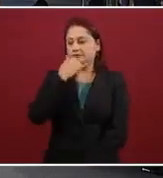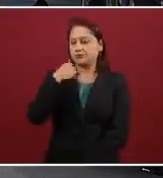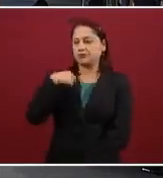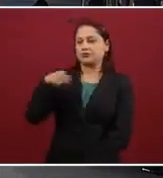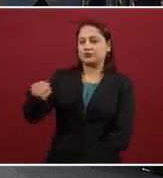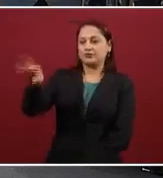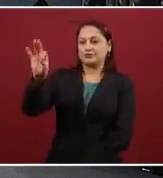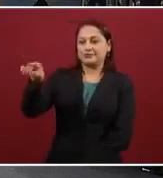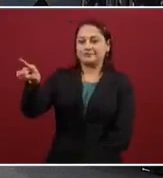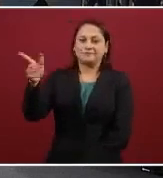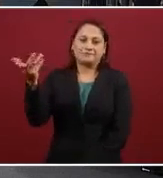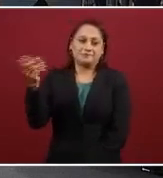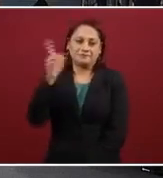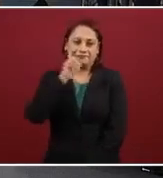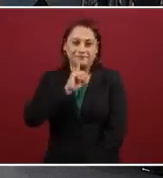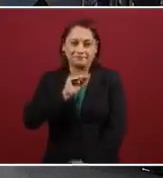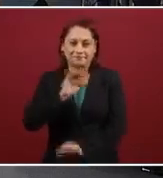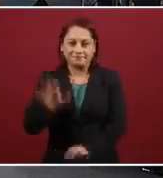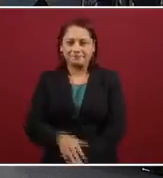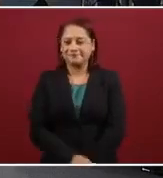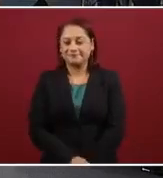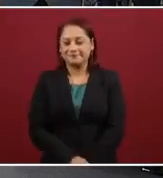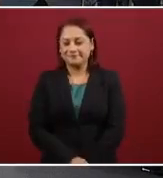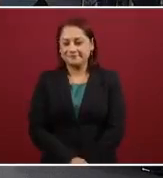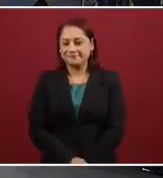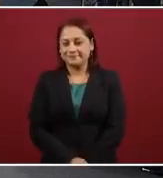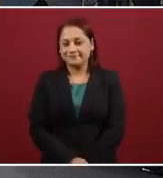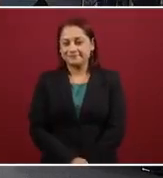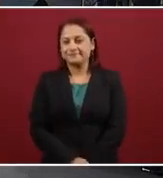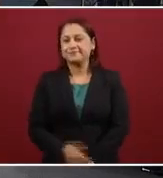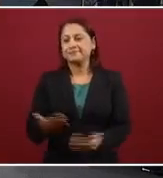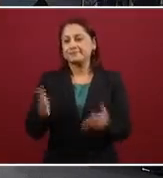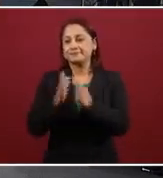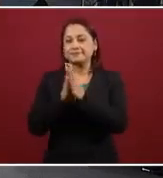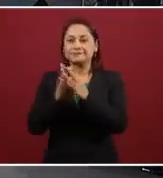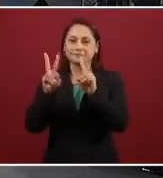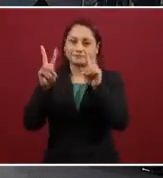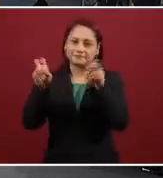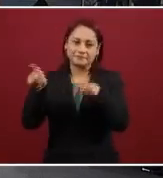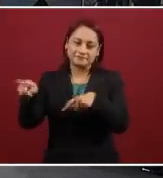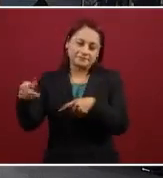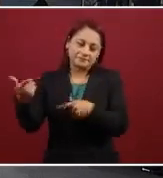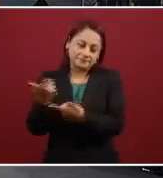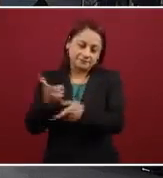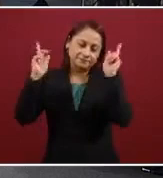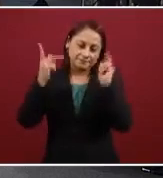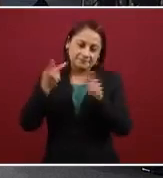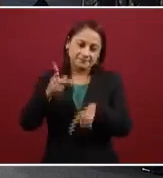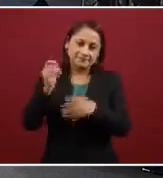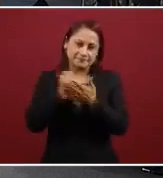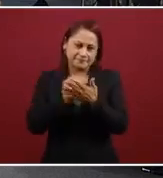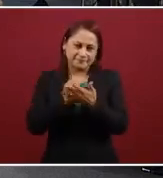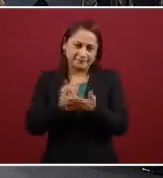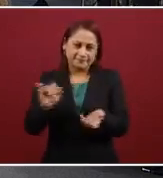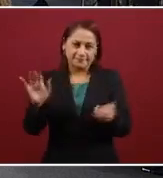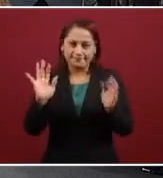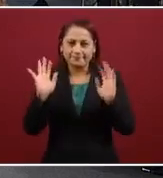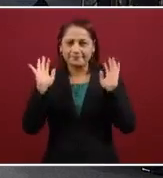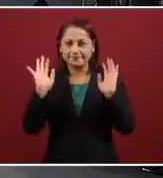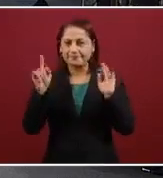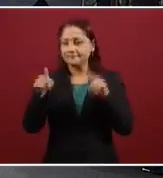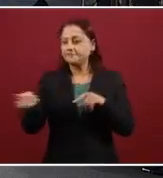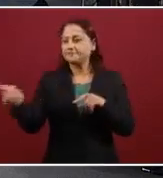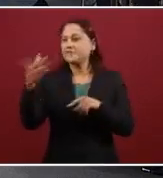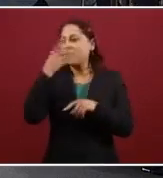hoy. No, aranceles, ¿no? Como quieran. Bueno, como quieran. Bueno, ya atrás, aunque no sean puras